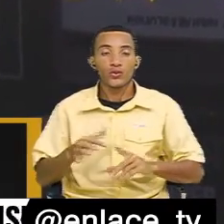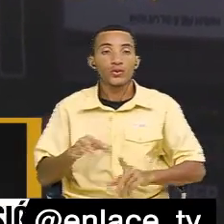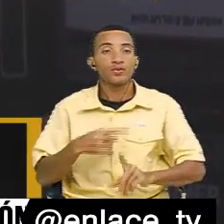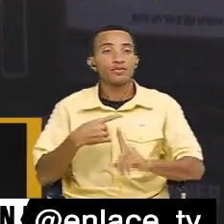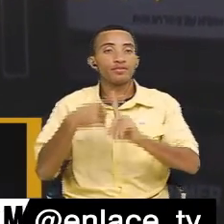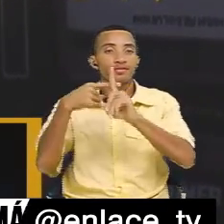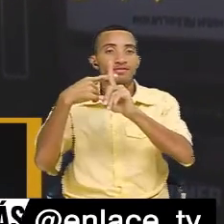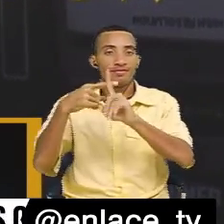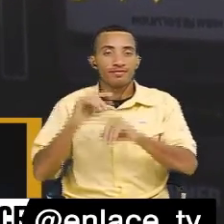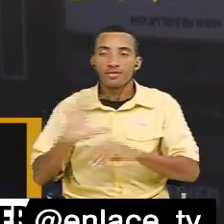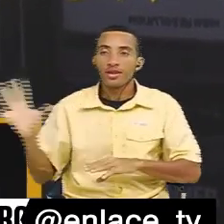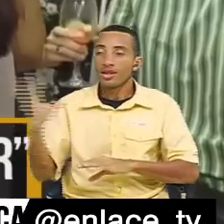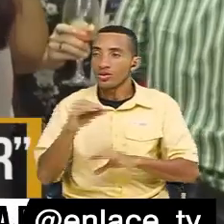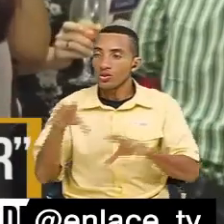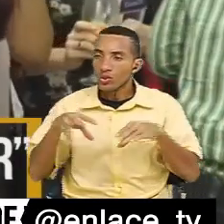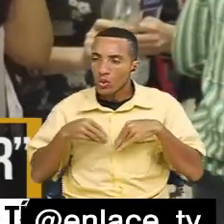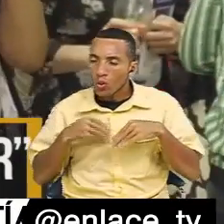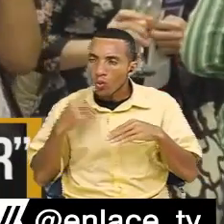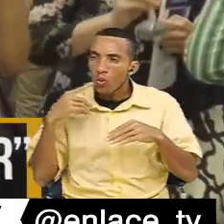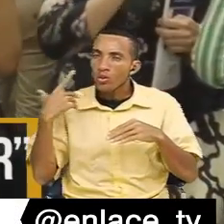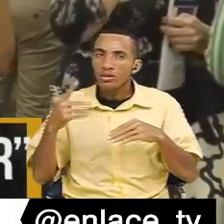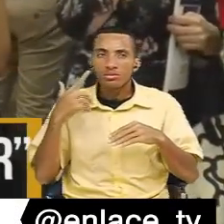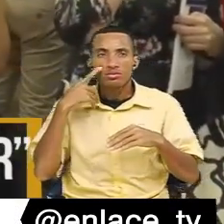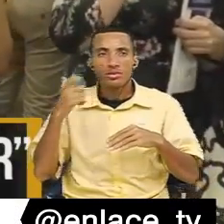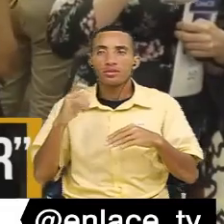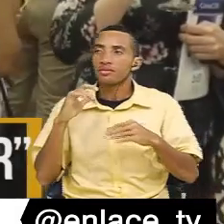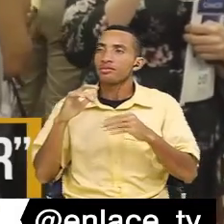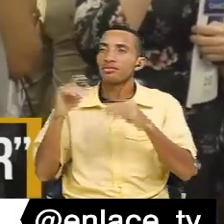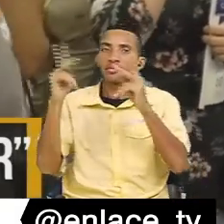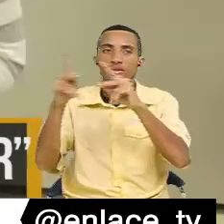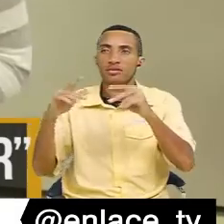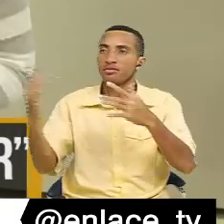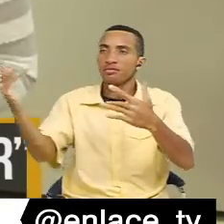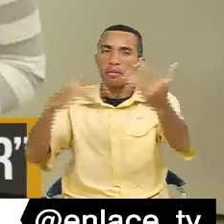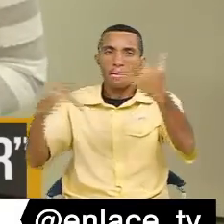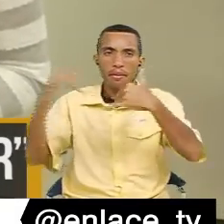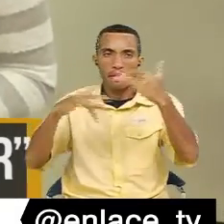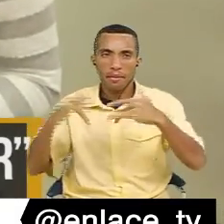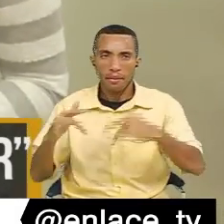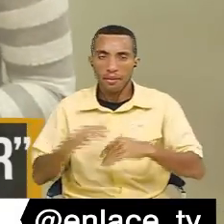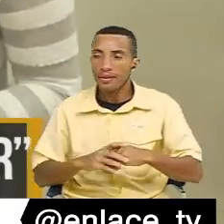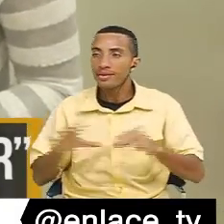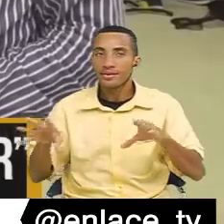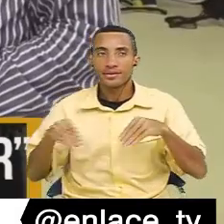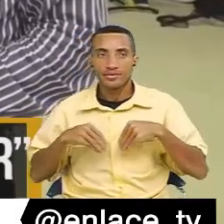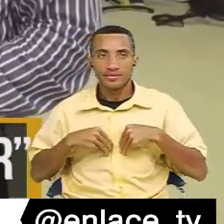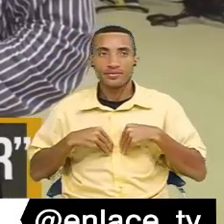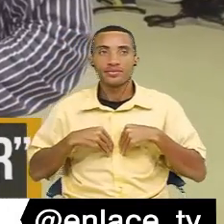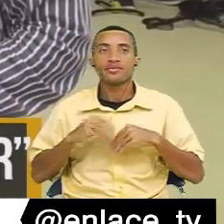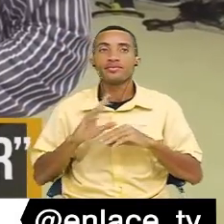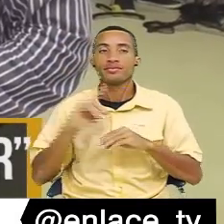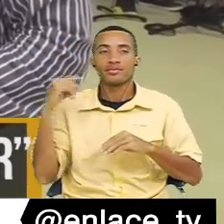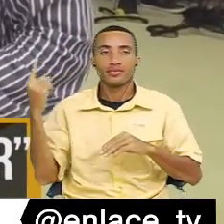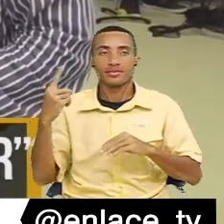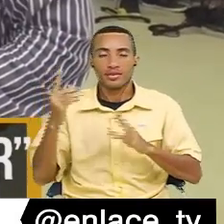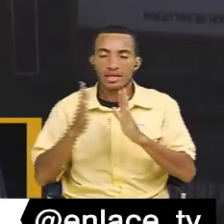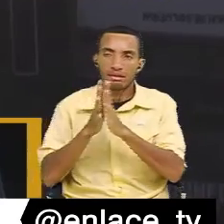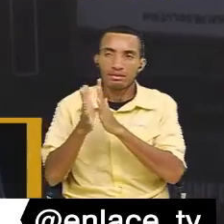una gran receptividad por parte de las personas que invitamos, y en términos generales yo lo catalogaría como un